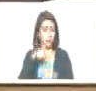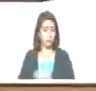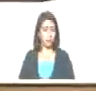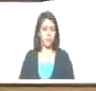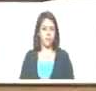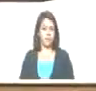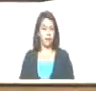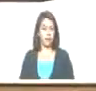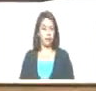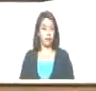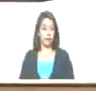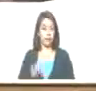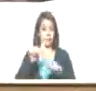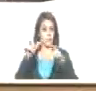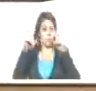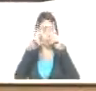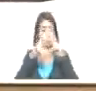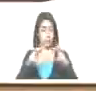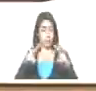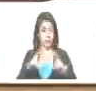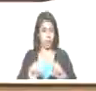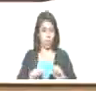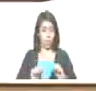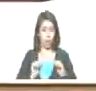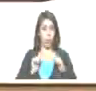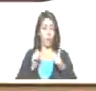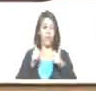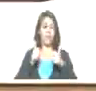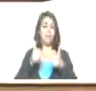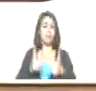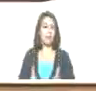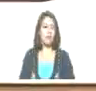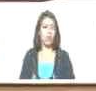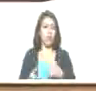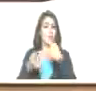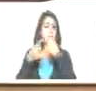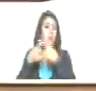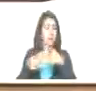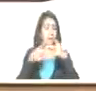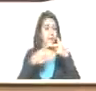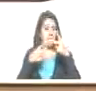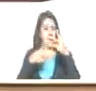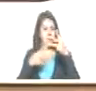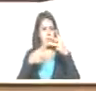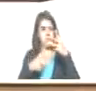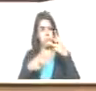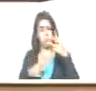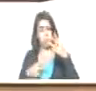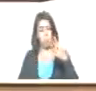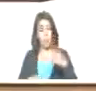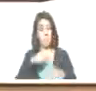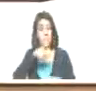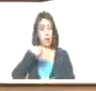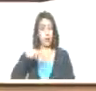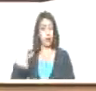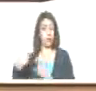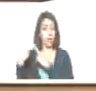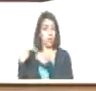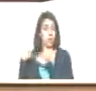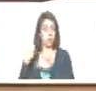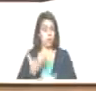esta investigación apenas comienza. Hay varias decenas de altos funcionarios, alcaldes y